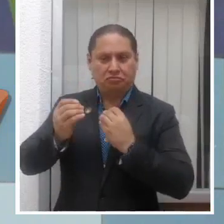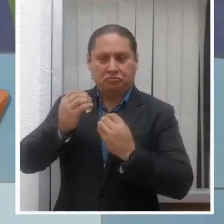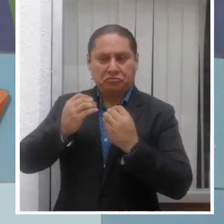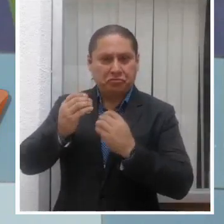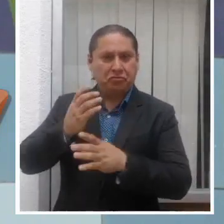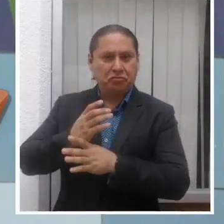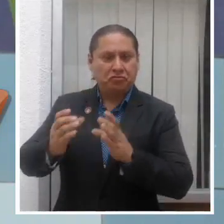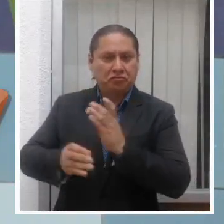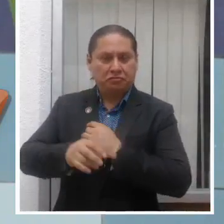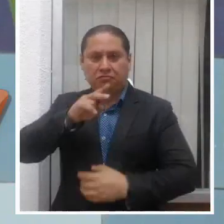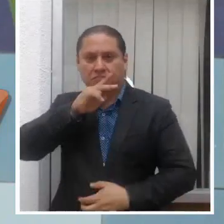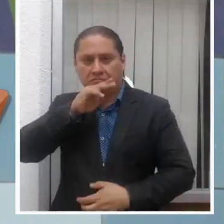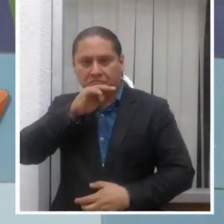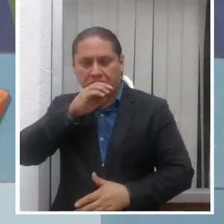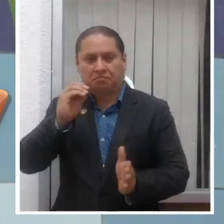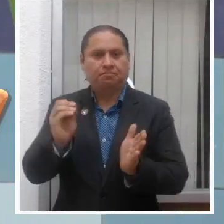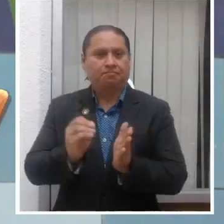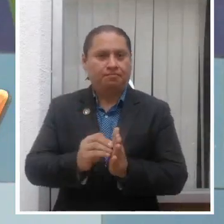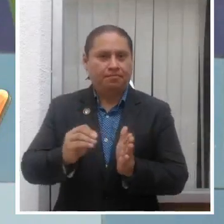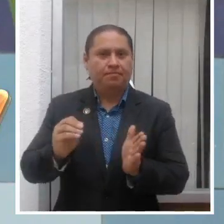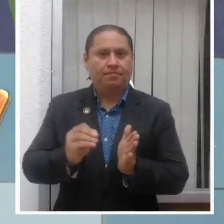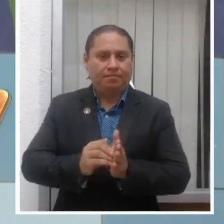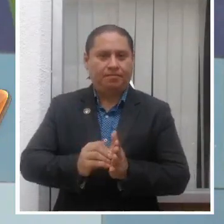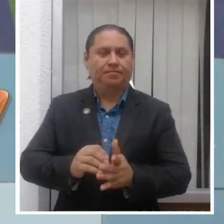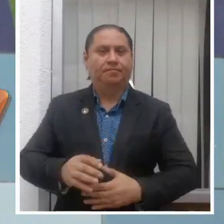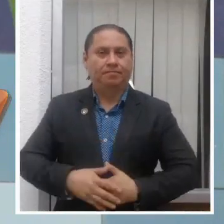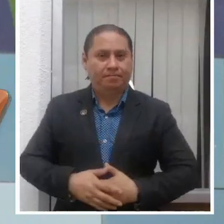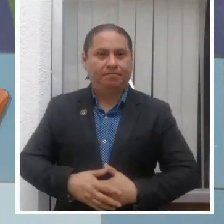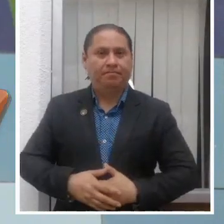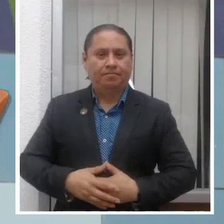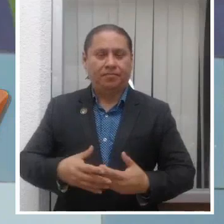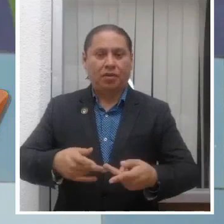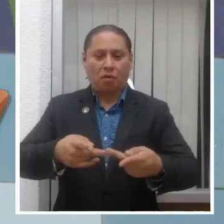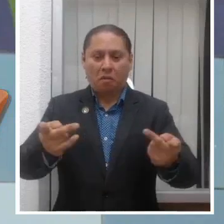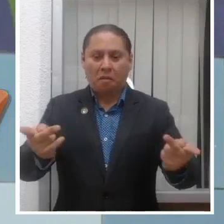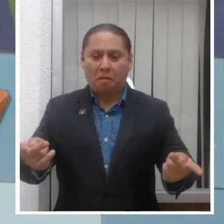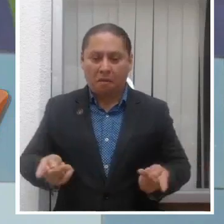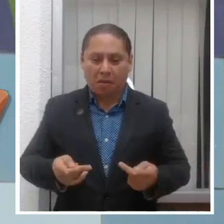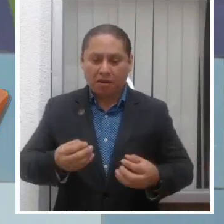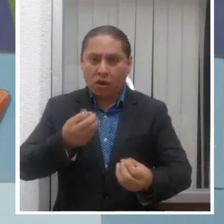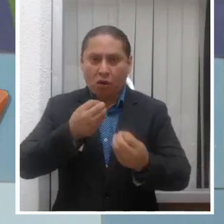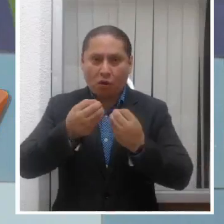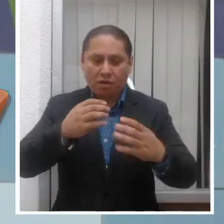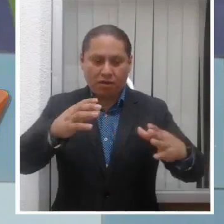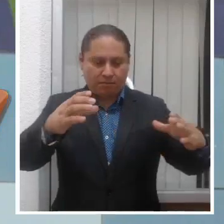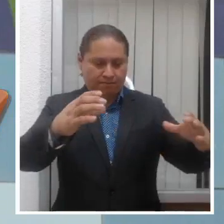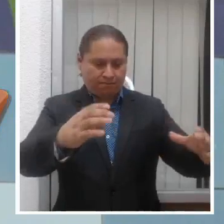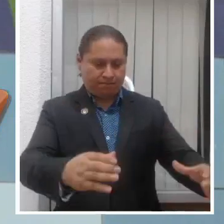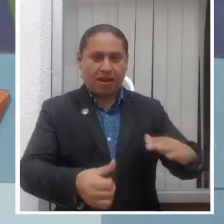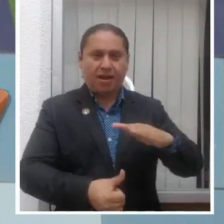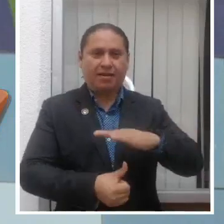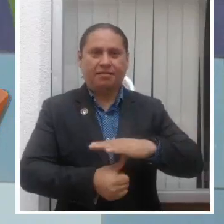una preocupación constante era el que se abría un plato de comida caliente sobre la mesa.